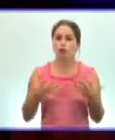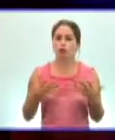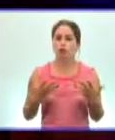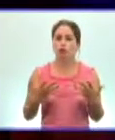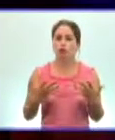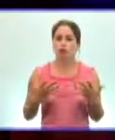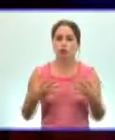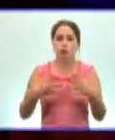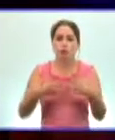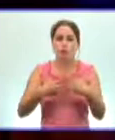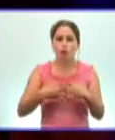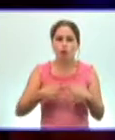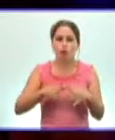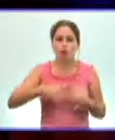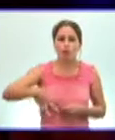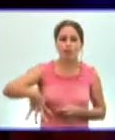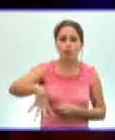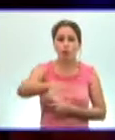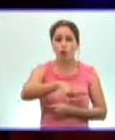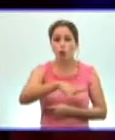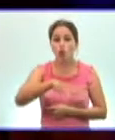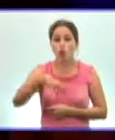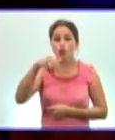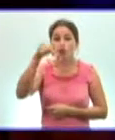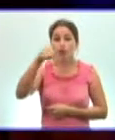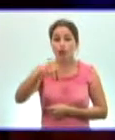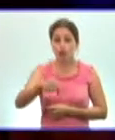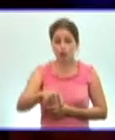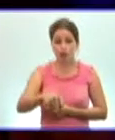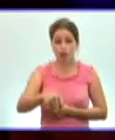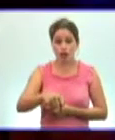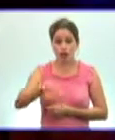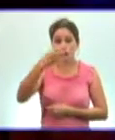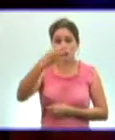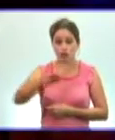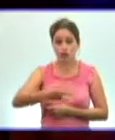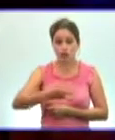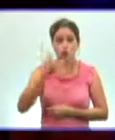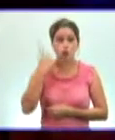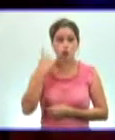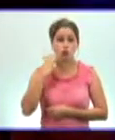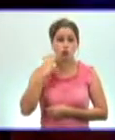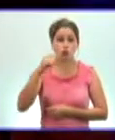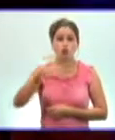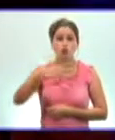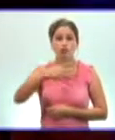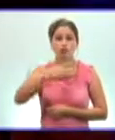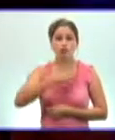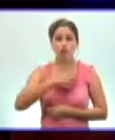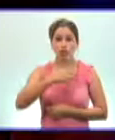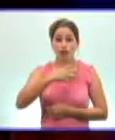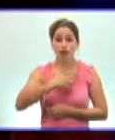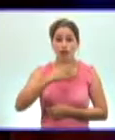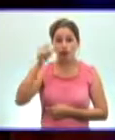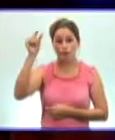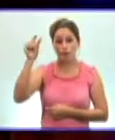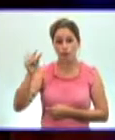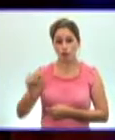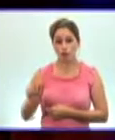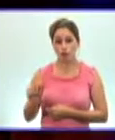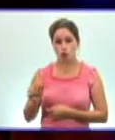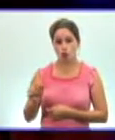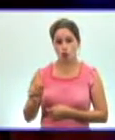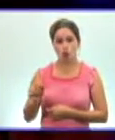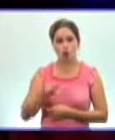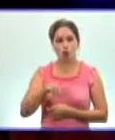el contexto en el que se desarrolla y siempre con la edad en la que se manifiesta. Usted sabe muy bien que sencillamente el